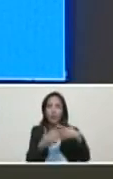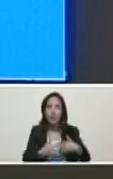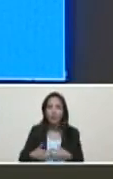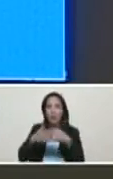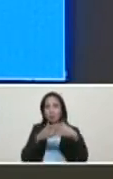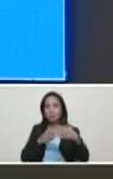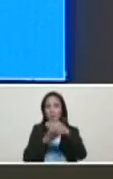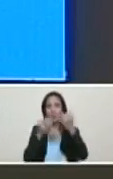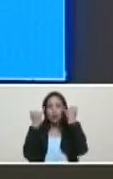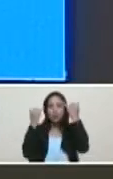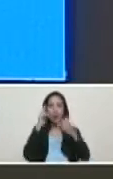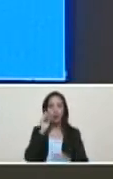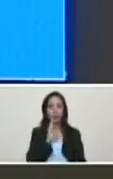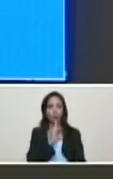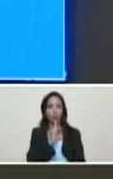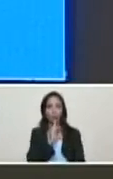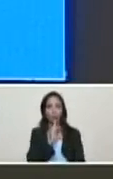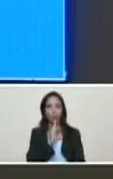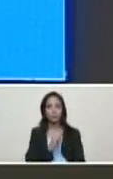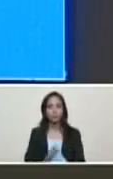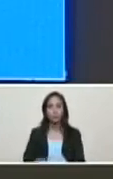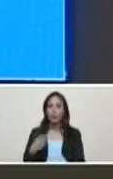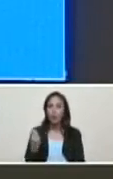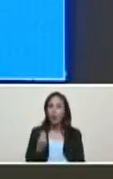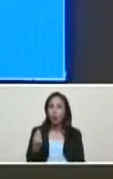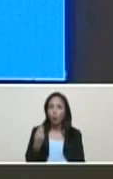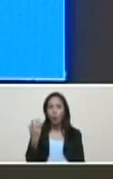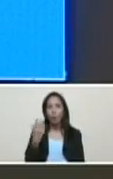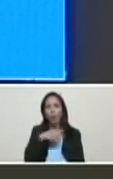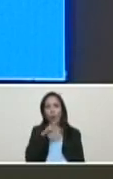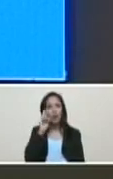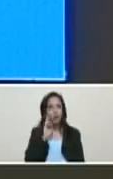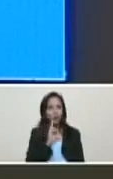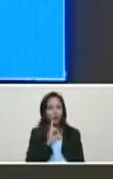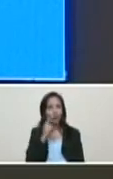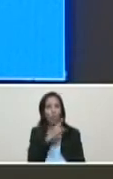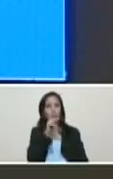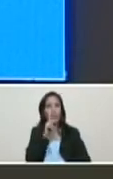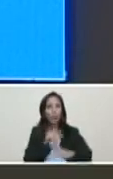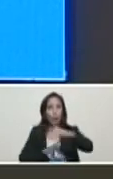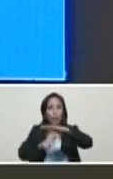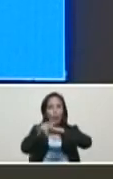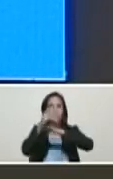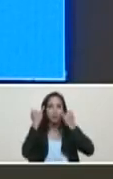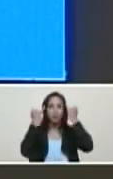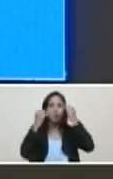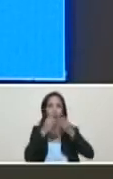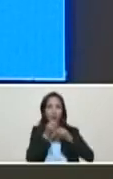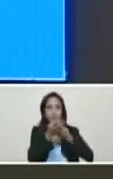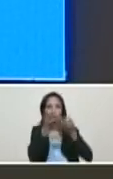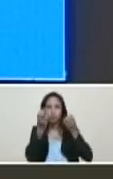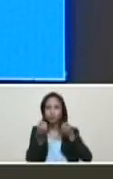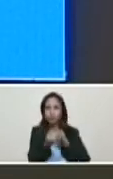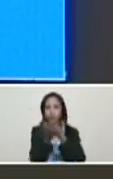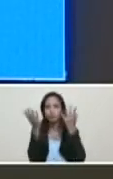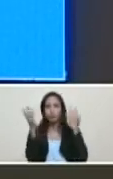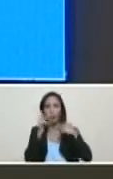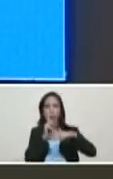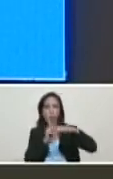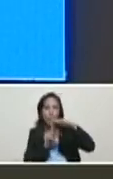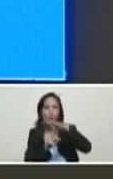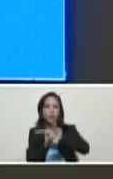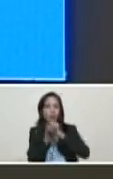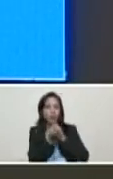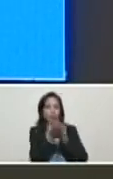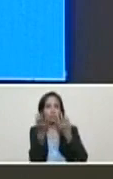Libertador. Como el Libertador fue profeta, ¿sí? Valga la expresión, al profetizar